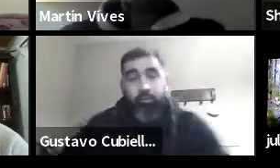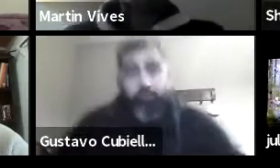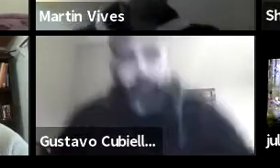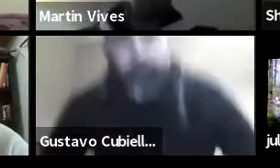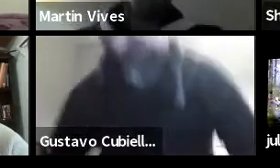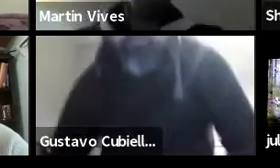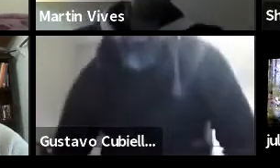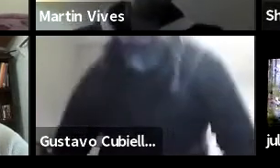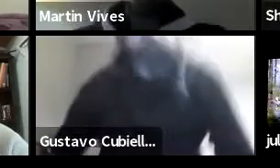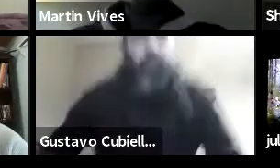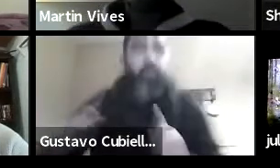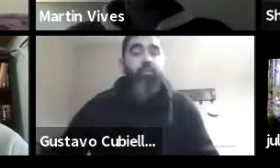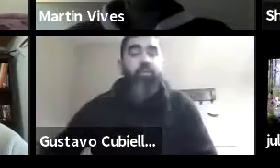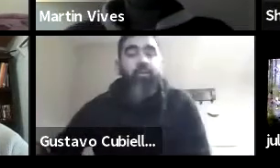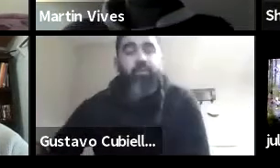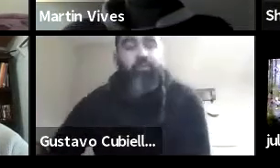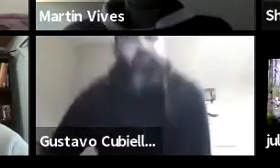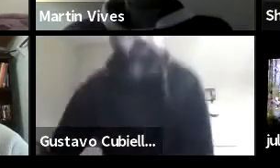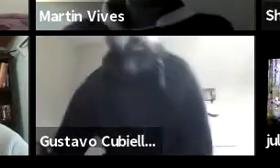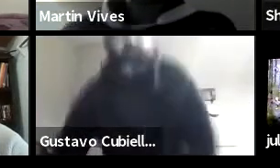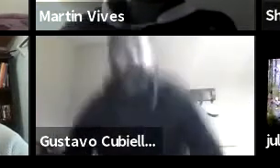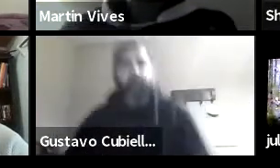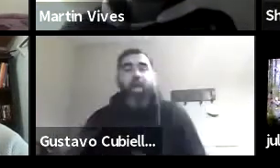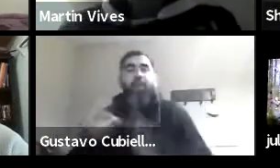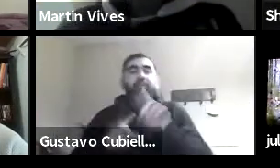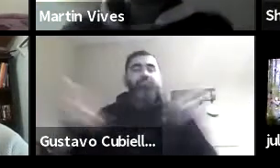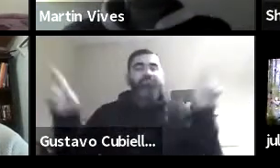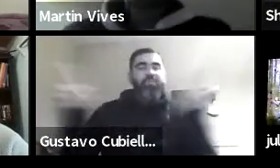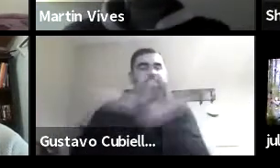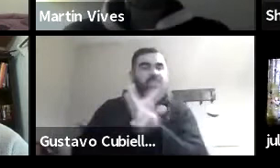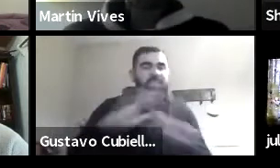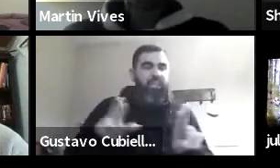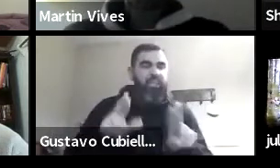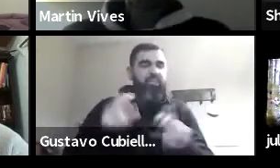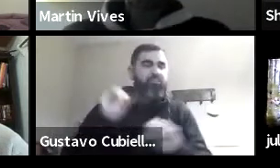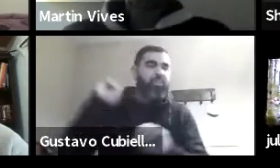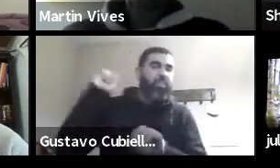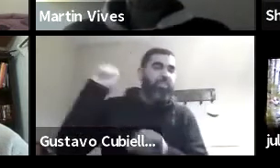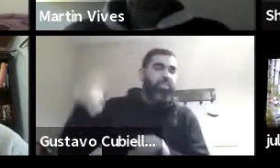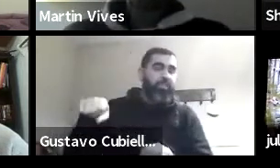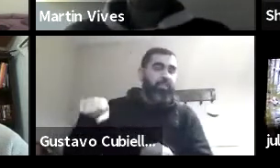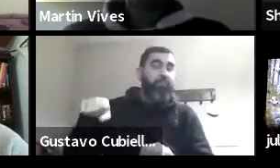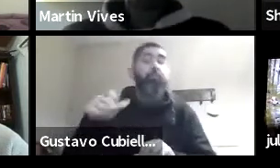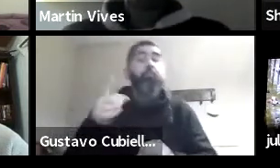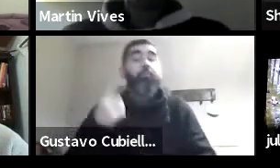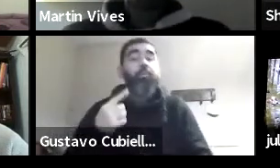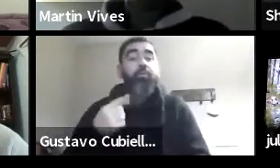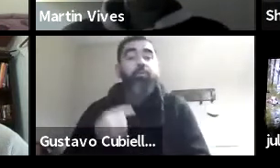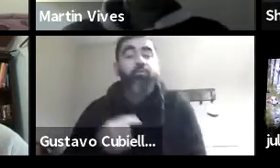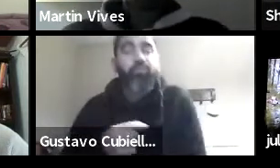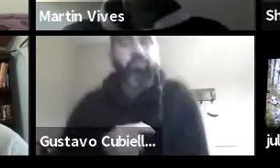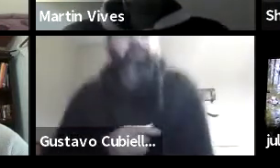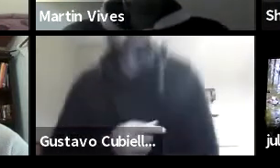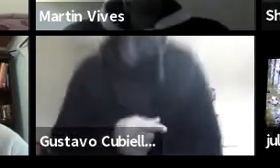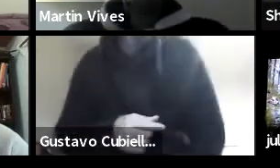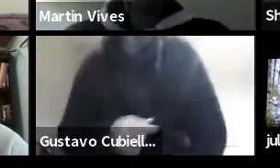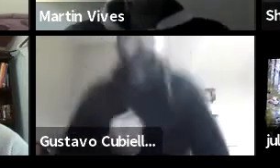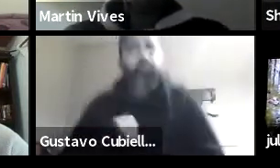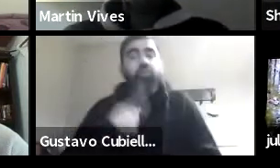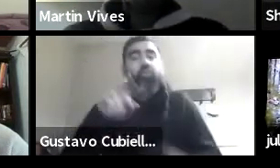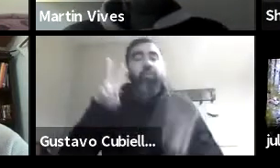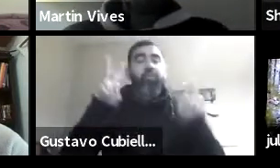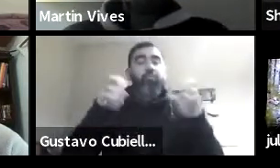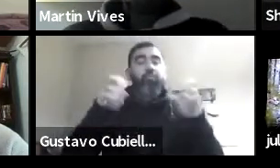generar omisión, generar rechazo, indiferencia. Y yo encima voy a hablar de las dificultades que tengo a nivel